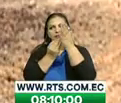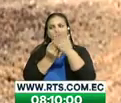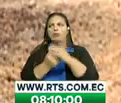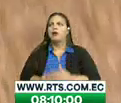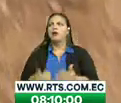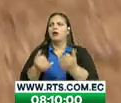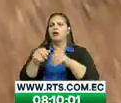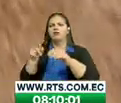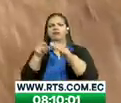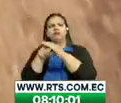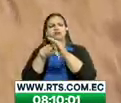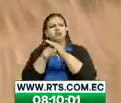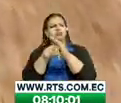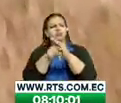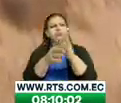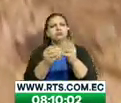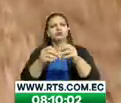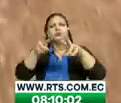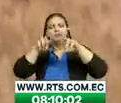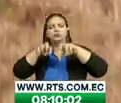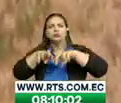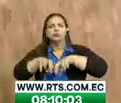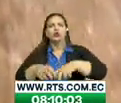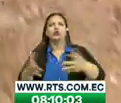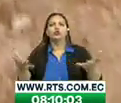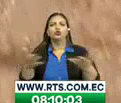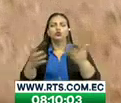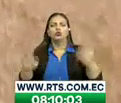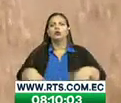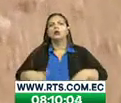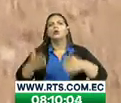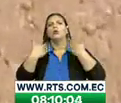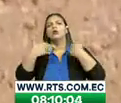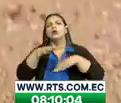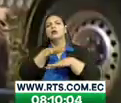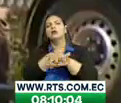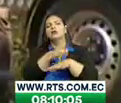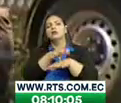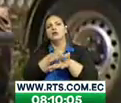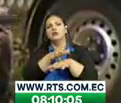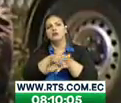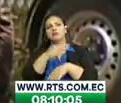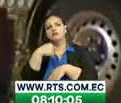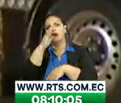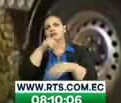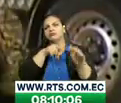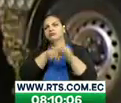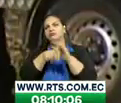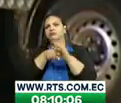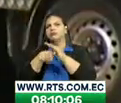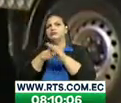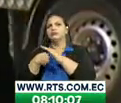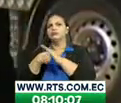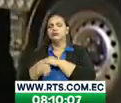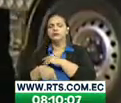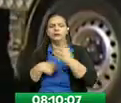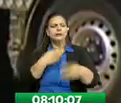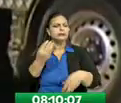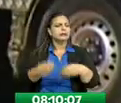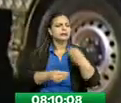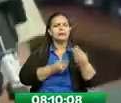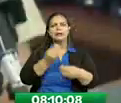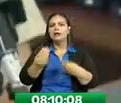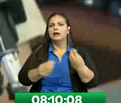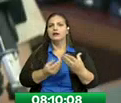integral, que las ciudades donde se han presentado los crímenes son Guayaquil y Machala, que las acciones para detener las muertes violentas están en